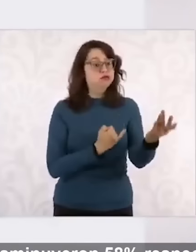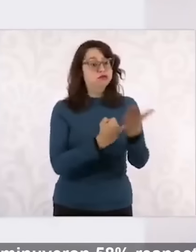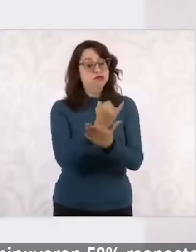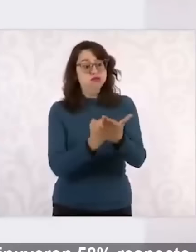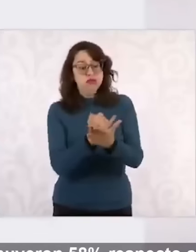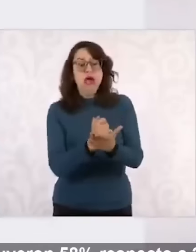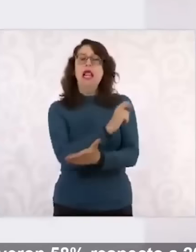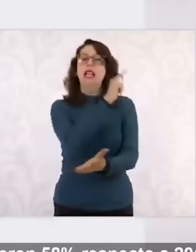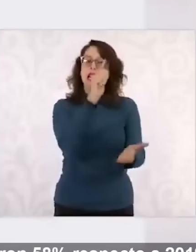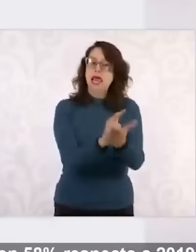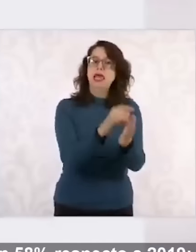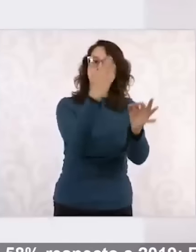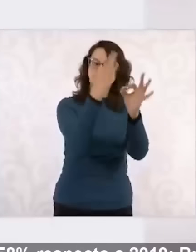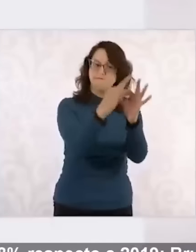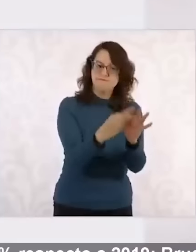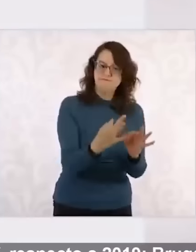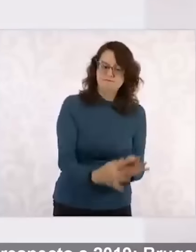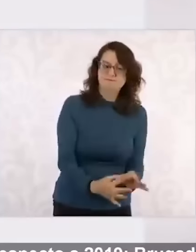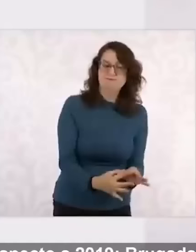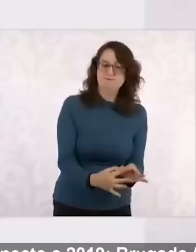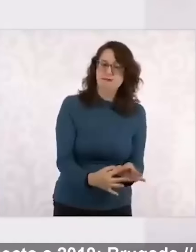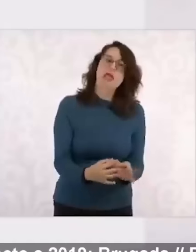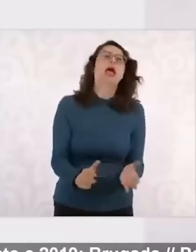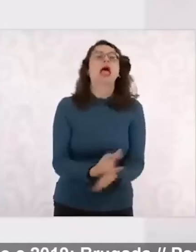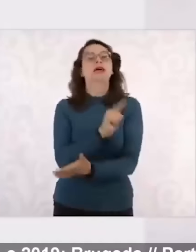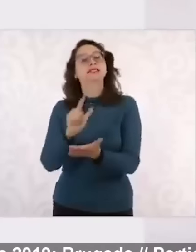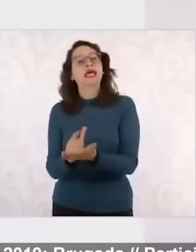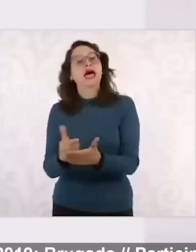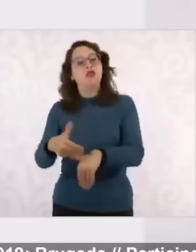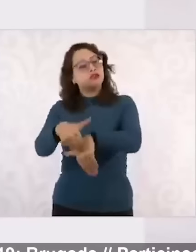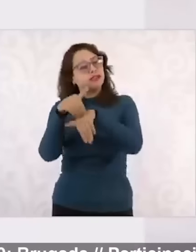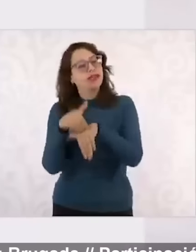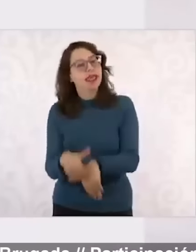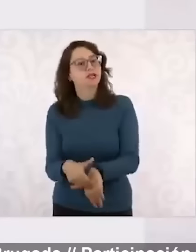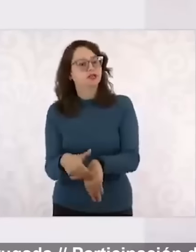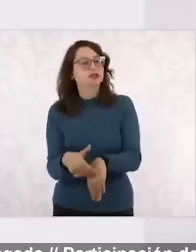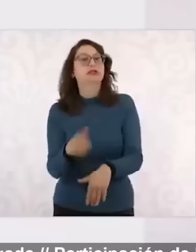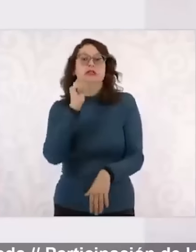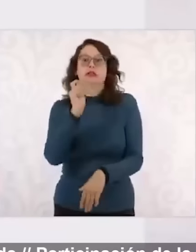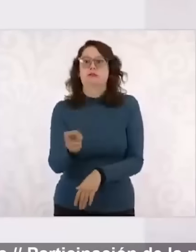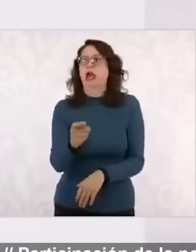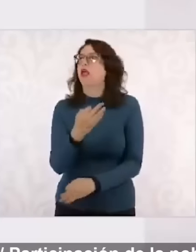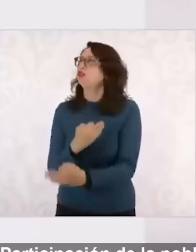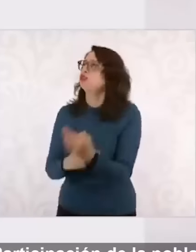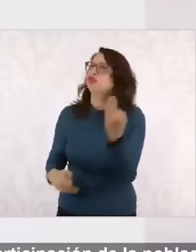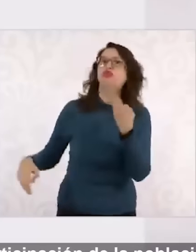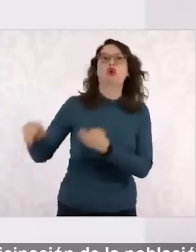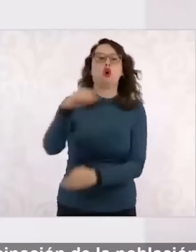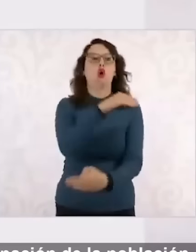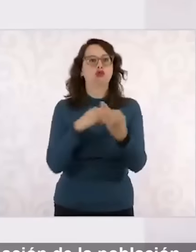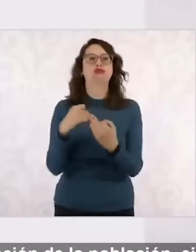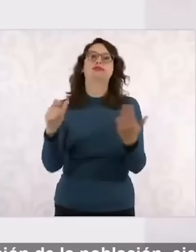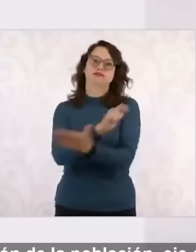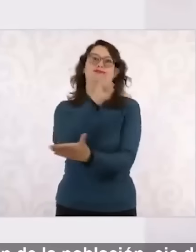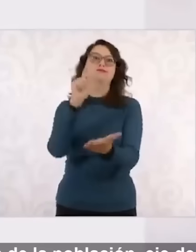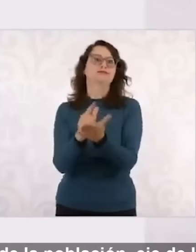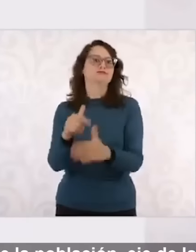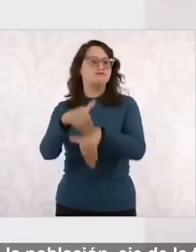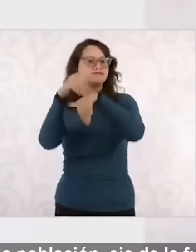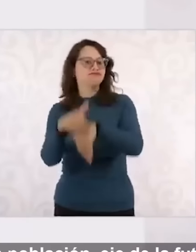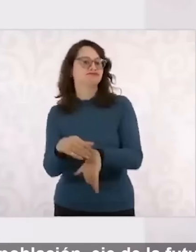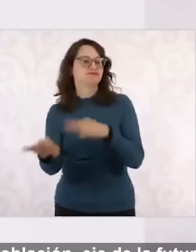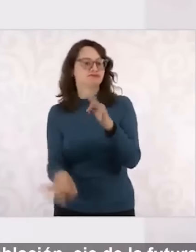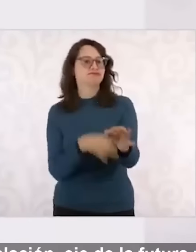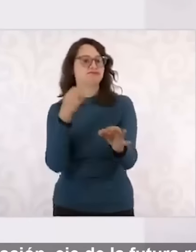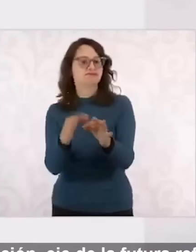ley. Estado de Derecho quiere decir que todos cumplamos con la ley, la autoridad en primer lugar y también el individuo y también